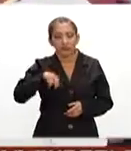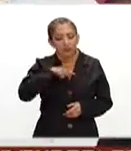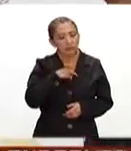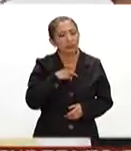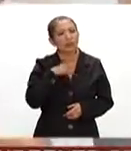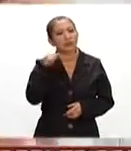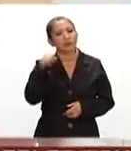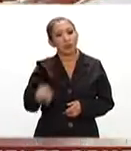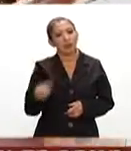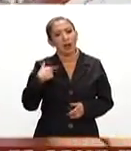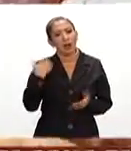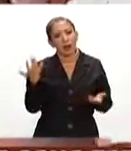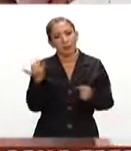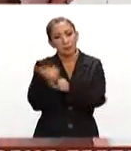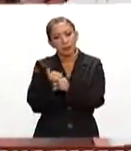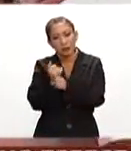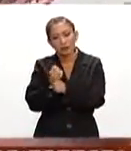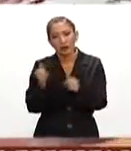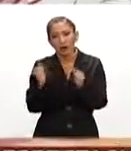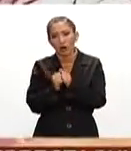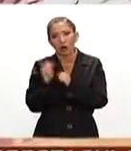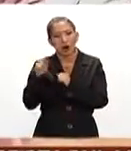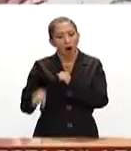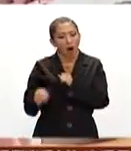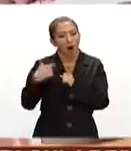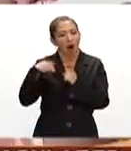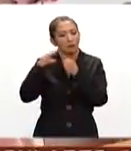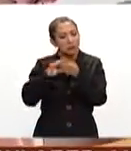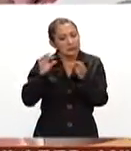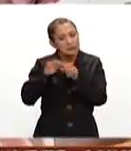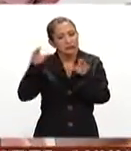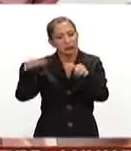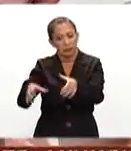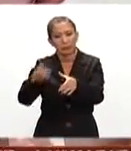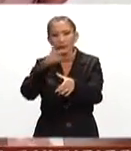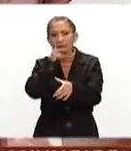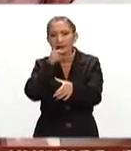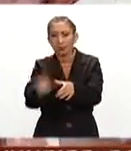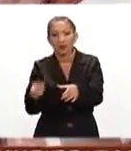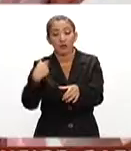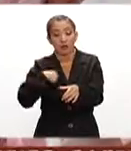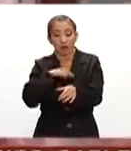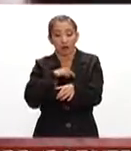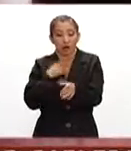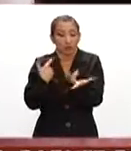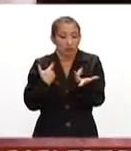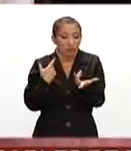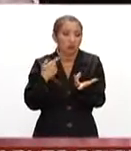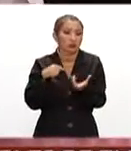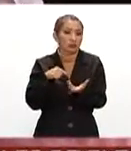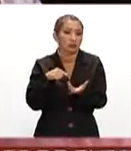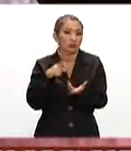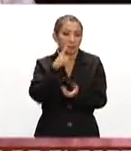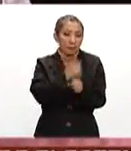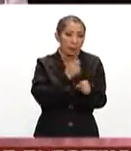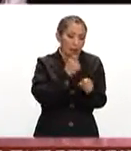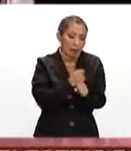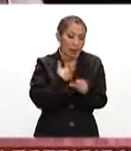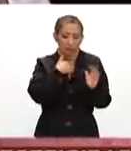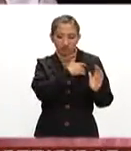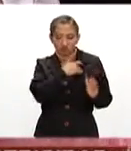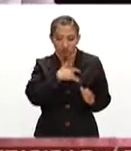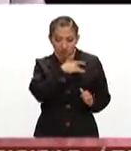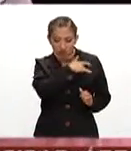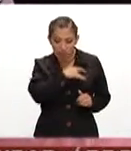Nosotros hicimos este estudio en Morelos específicamente, fue el contexto en donde nosotros hicimos, digamos, esta primera